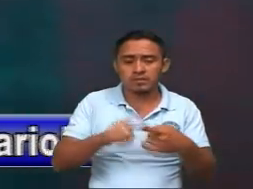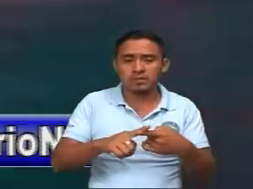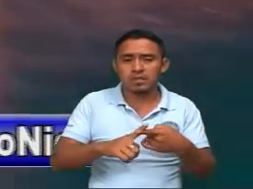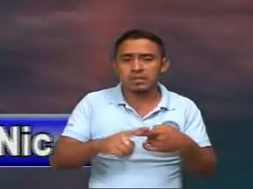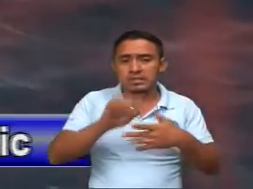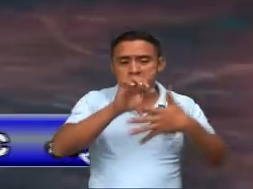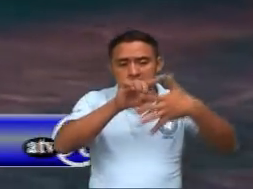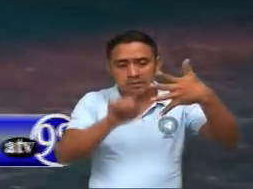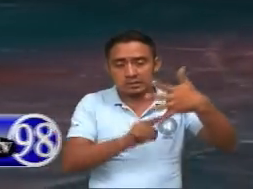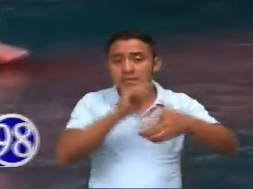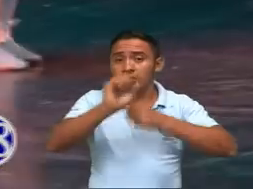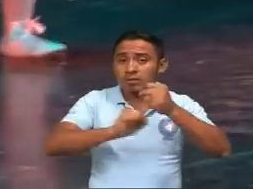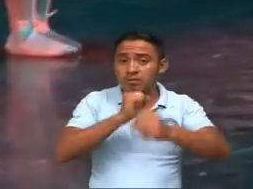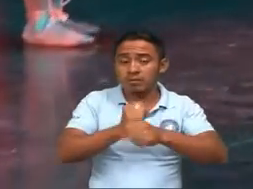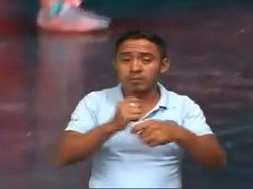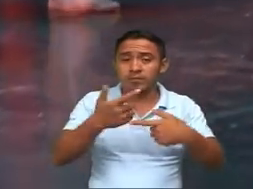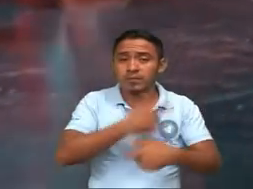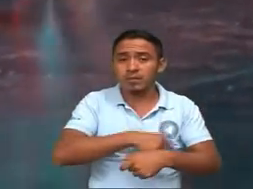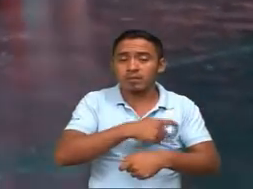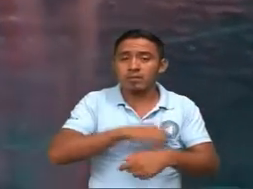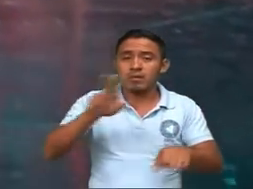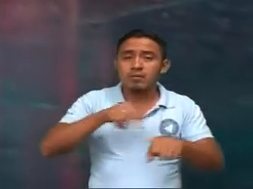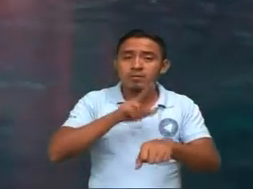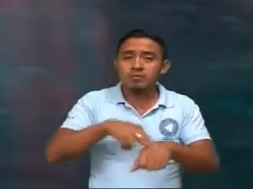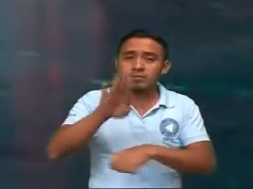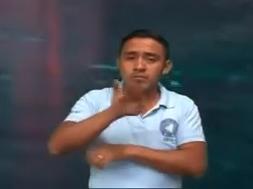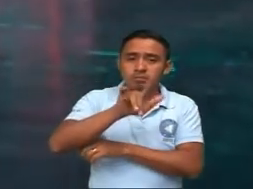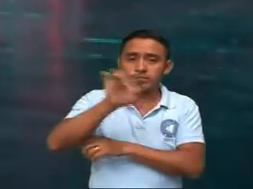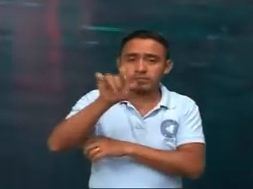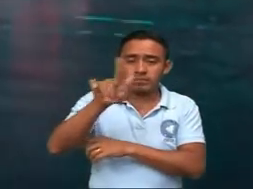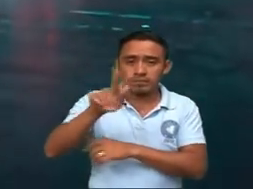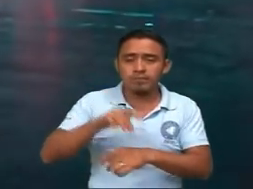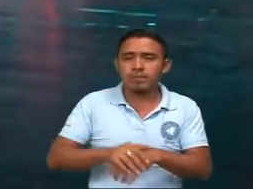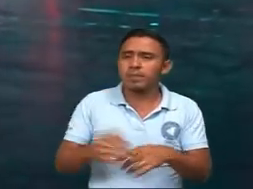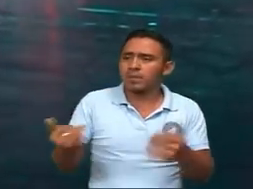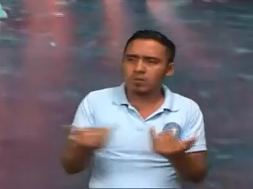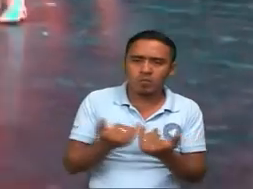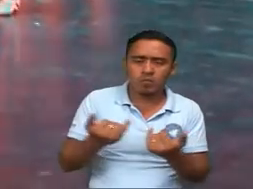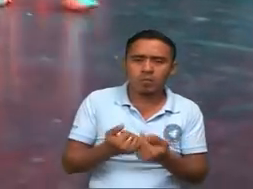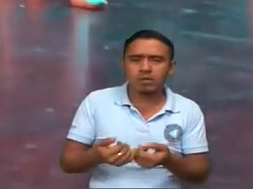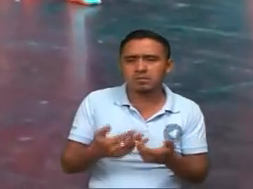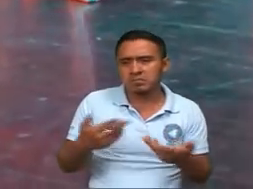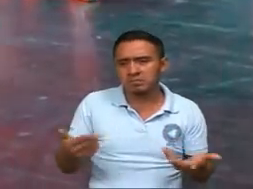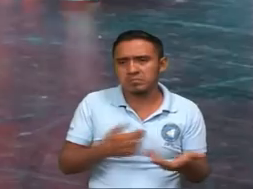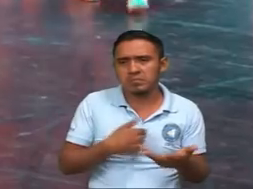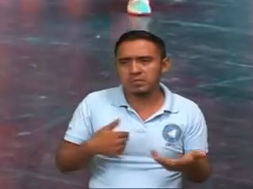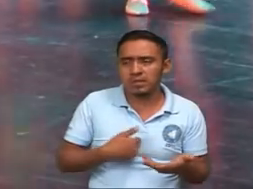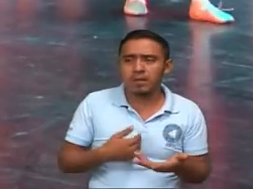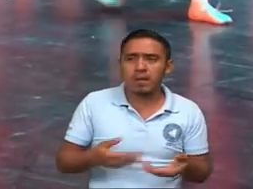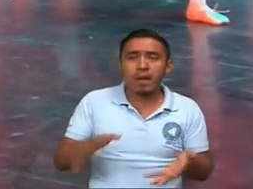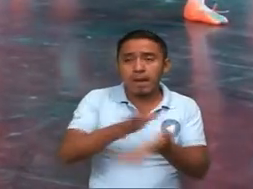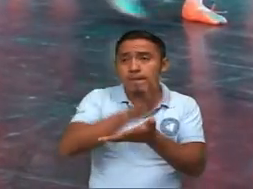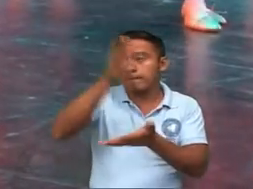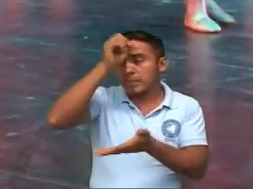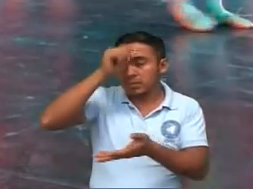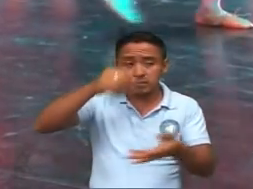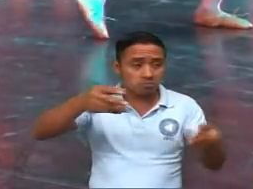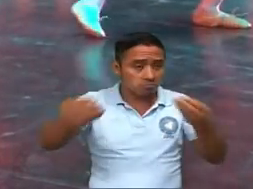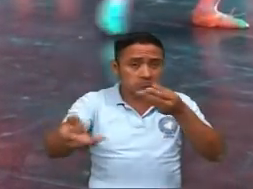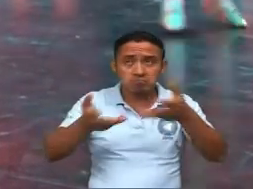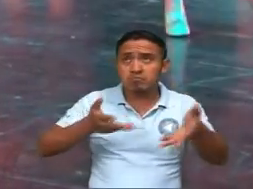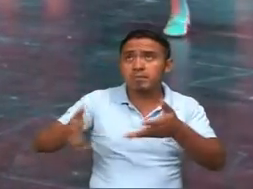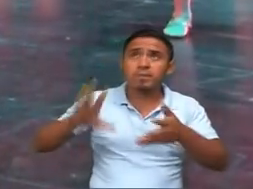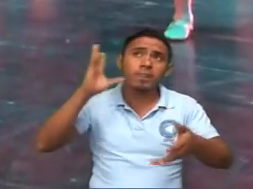5 generaciones egresadas de la Escuela Nacional de Ballet, quienes a su vez aprovecharon para retroalimentarse sobre